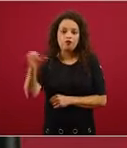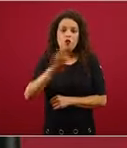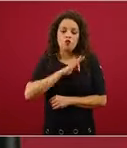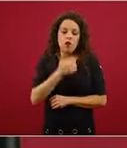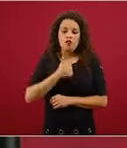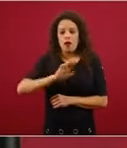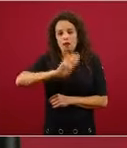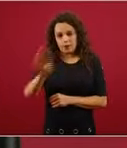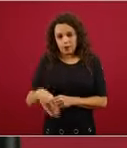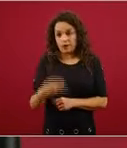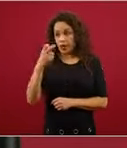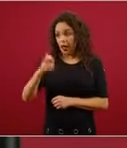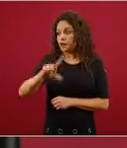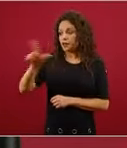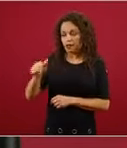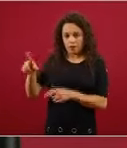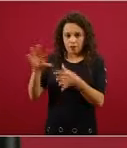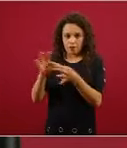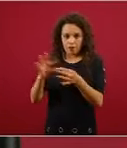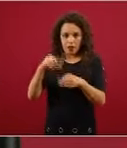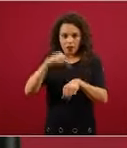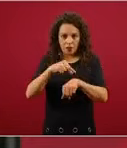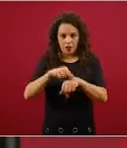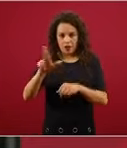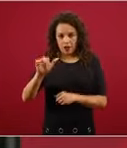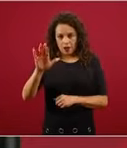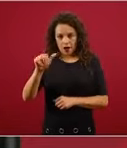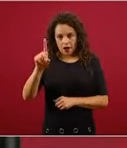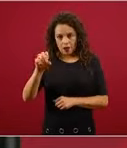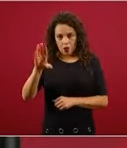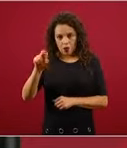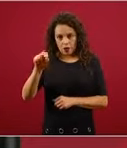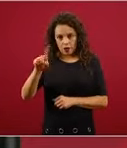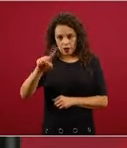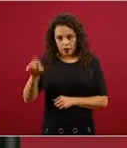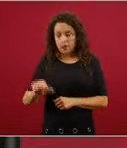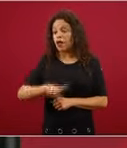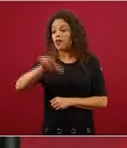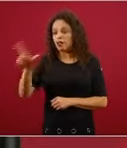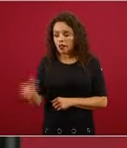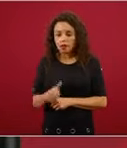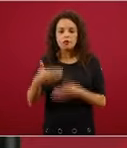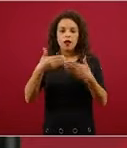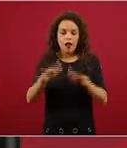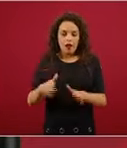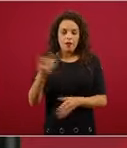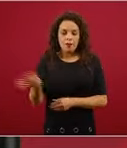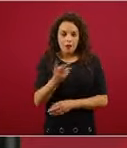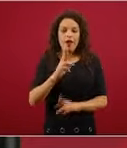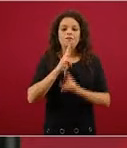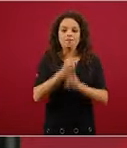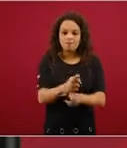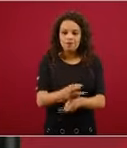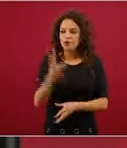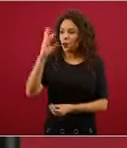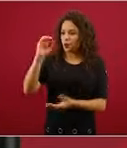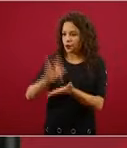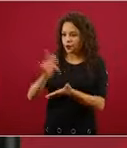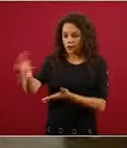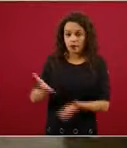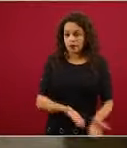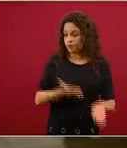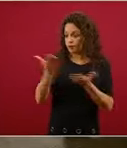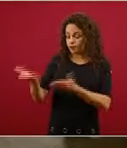Cortés en detalle y pasamos a las preguntas y las respuestas. Muchas gracias. Doctora Lomía, por